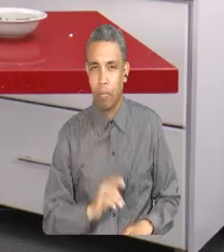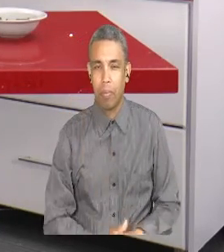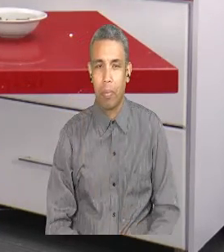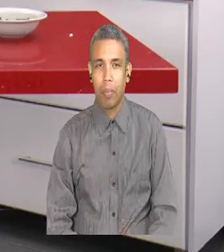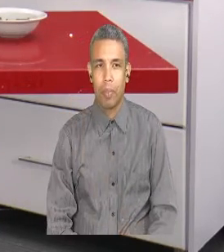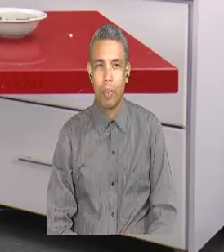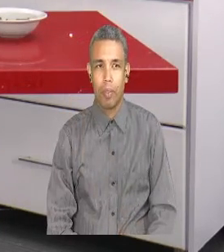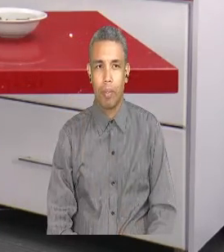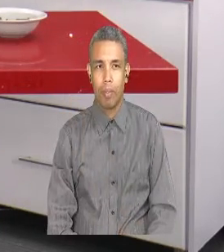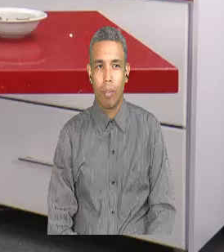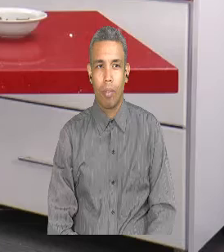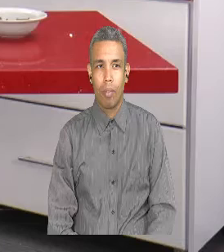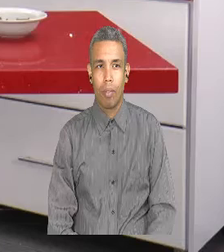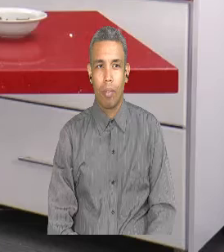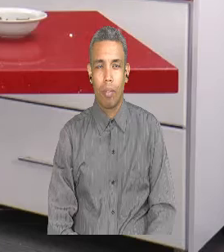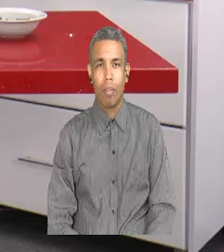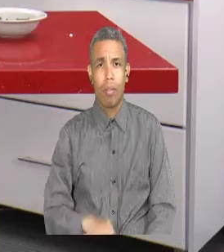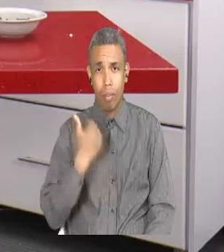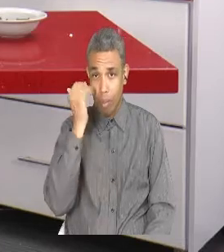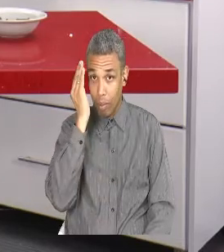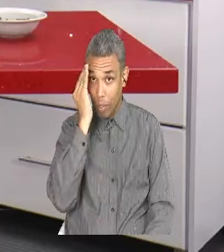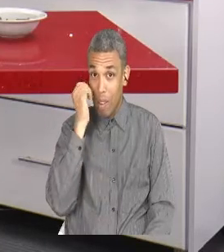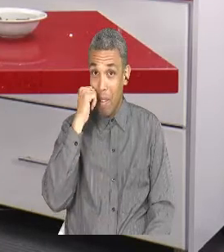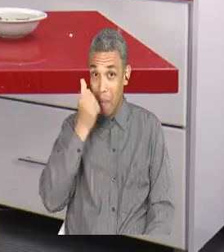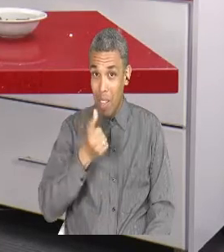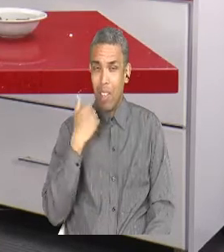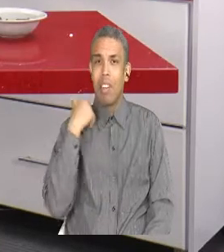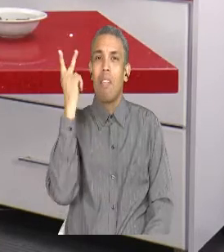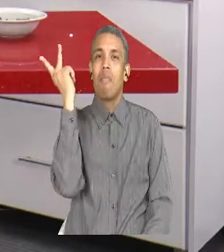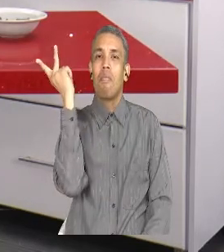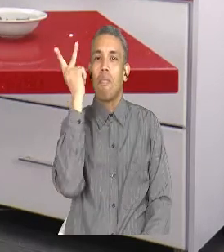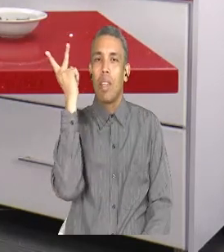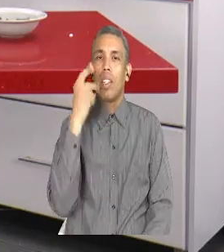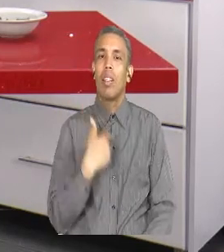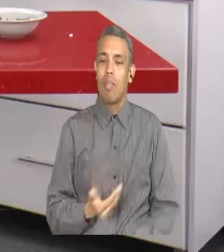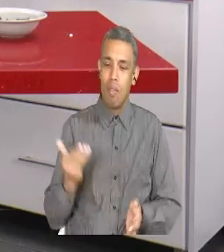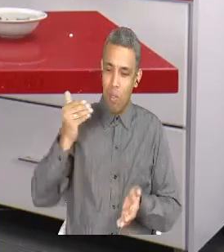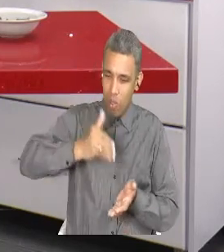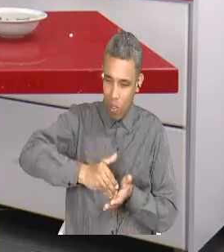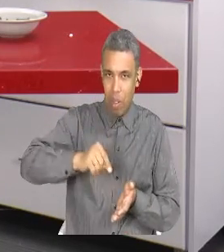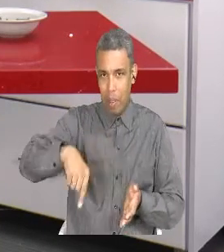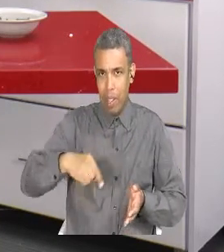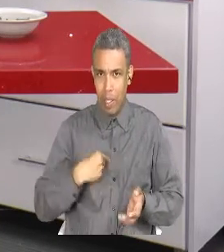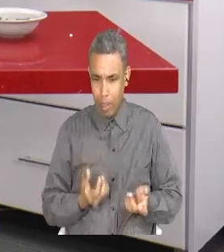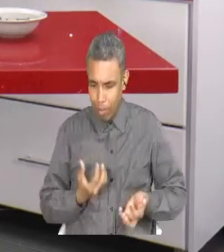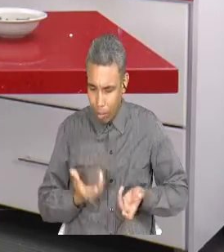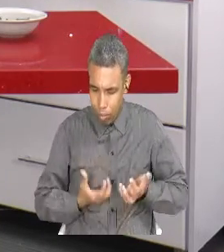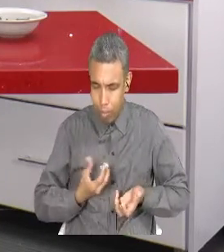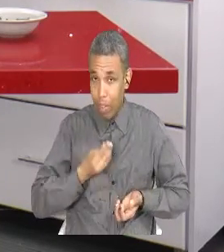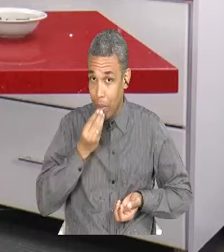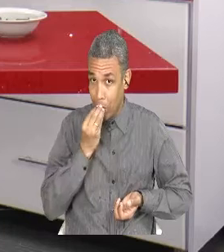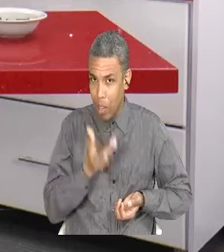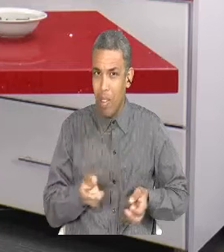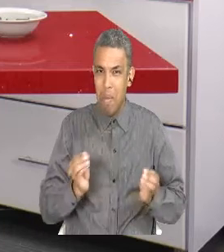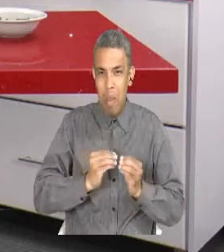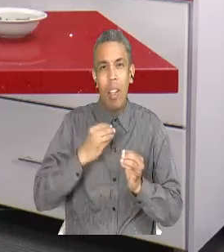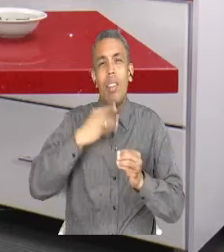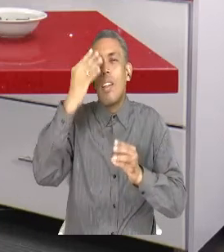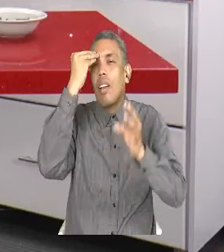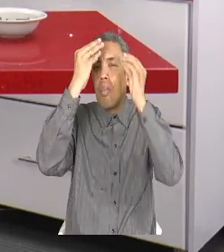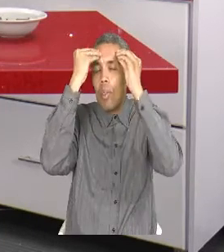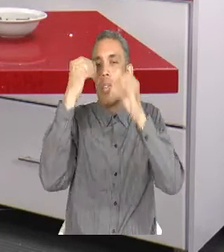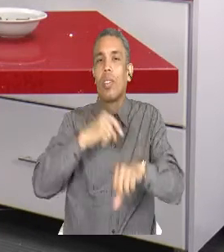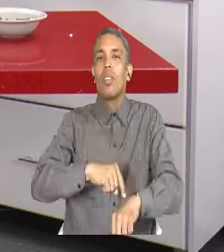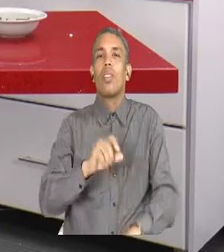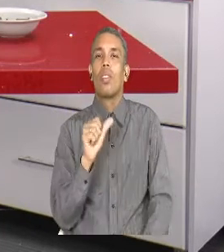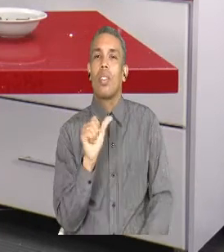que preparamos el día de hoy. Recuerde, mañana viernes nuevamente una cita con todos ustedes aquí en A Pedir de Boca de